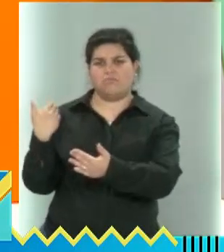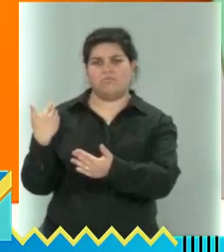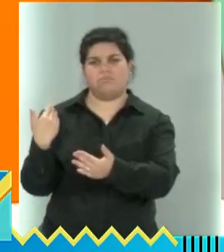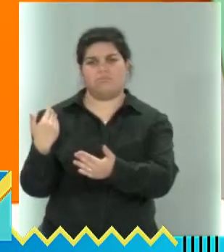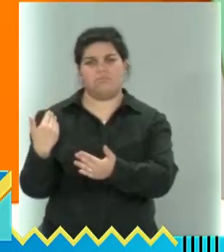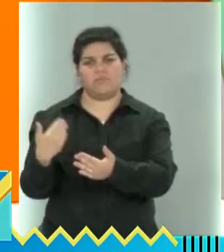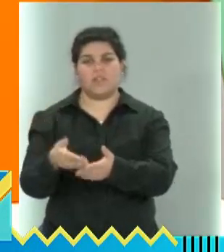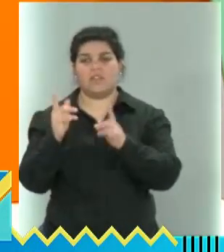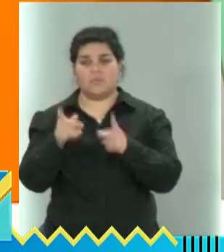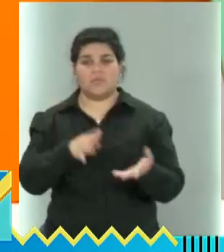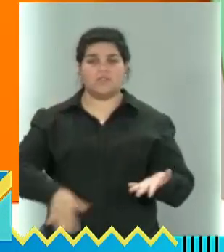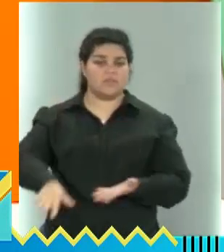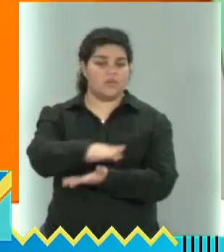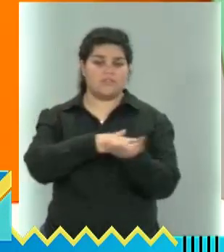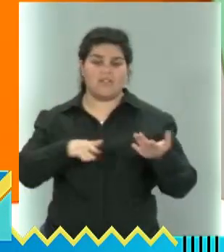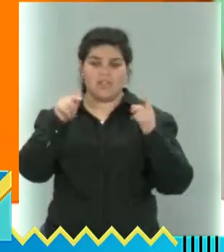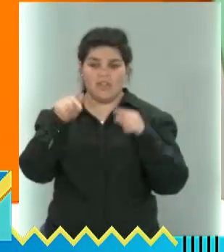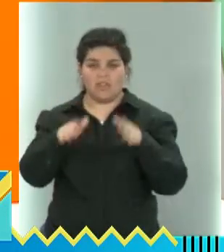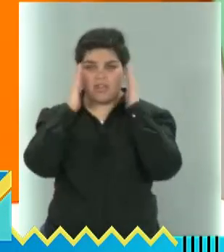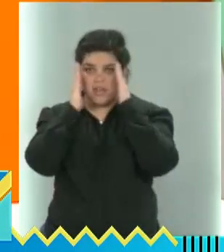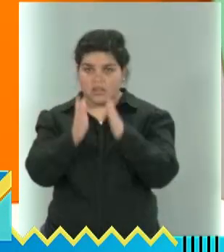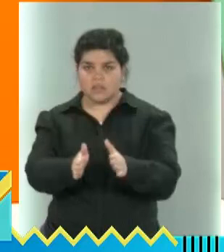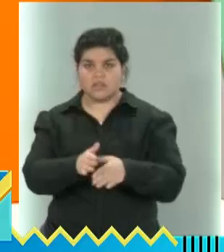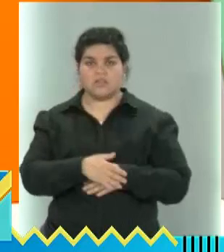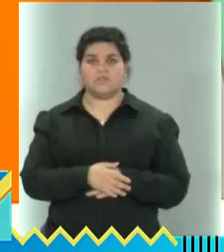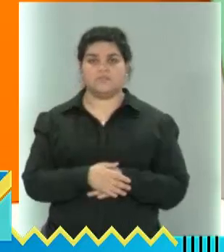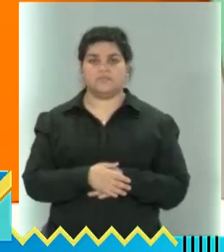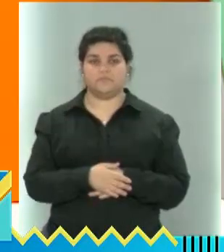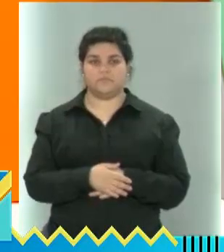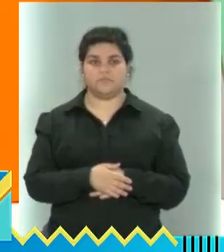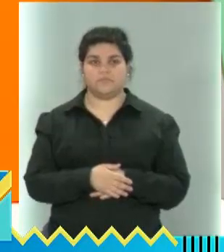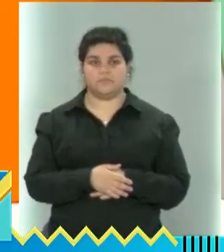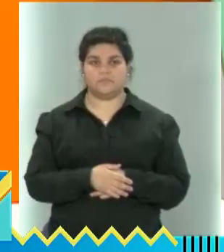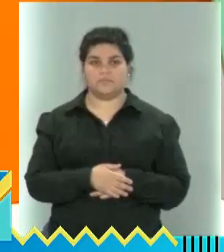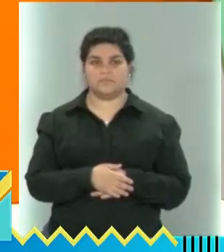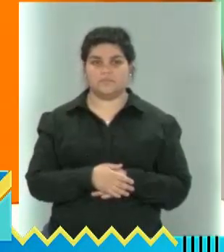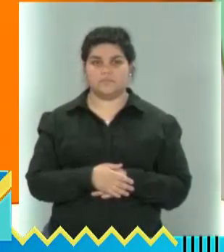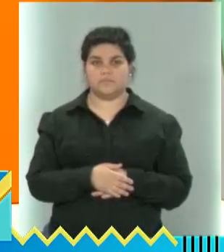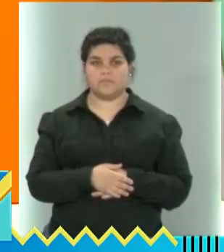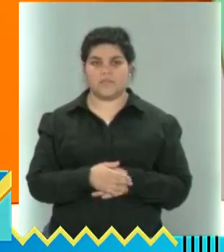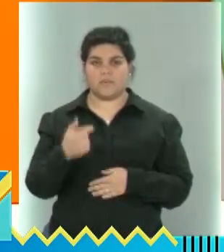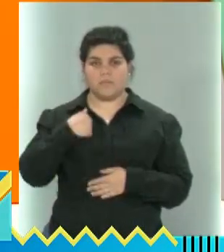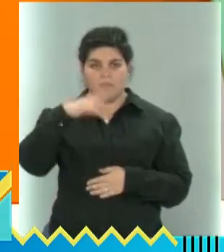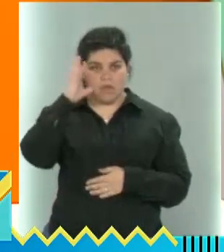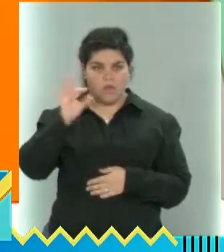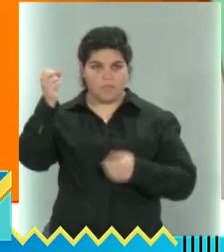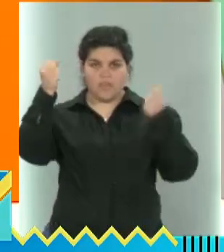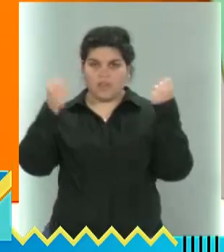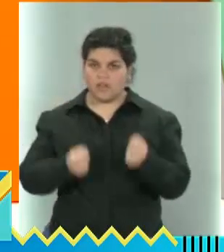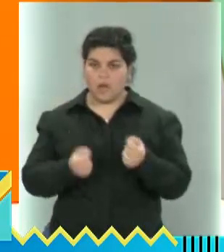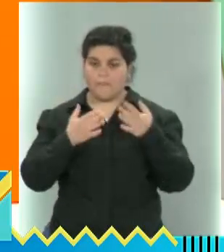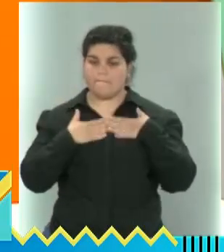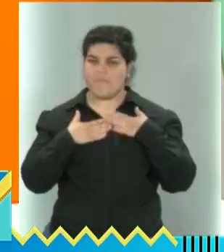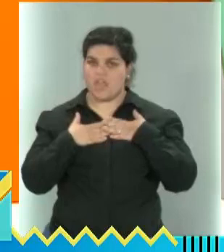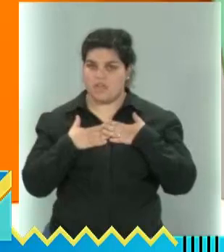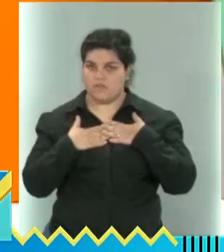esto, pero digamos, mi postura o lo que yo intento, digamos,